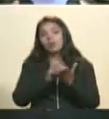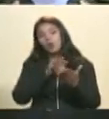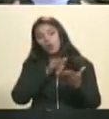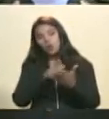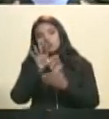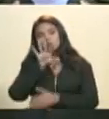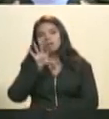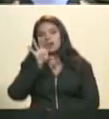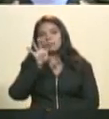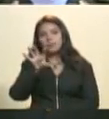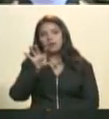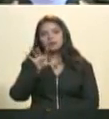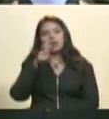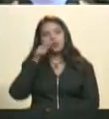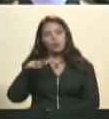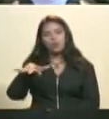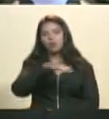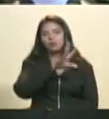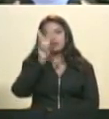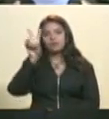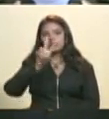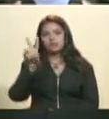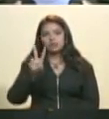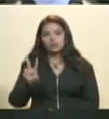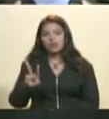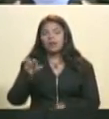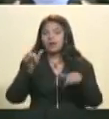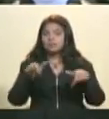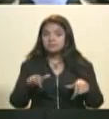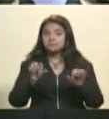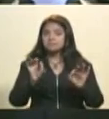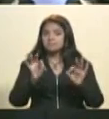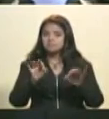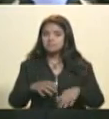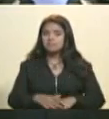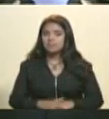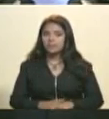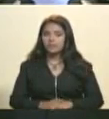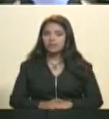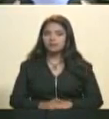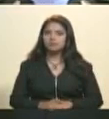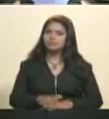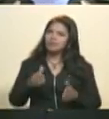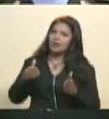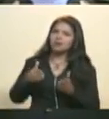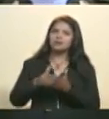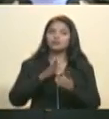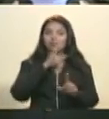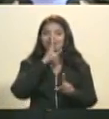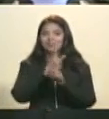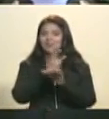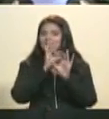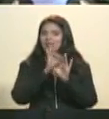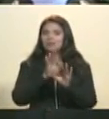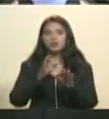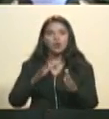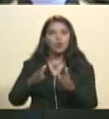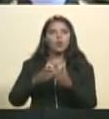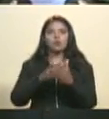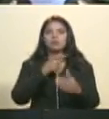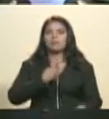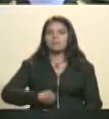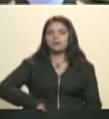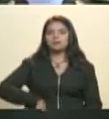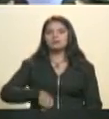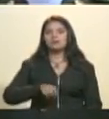contra la patria, contra el pueblo de Venezuela. En esta ocasión, una agresión directa contra el